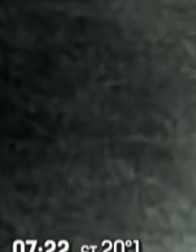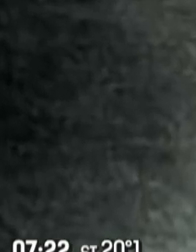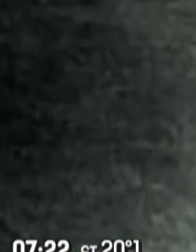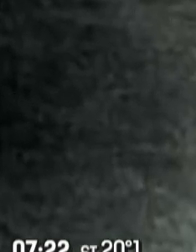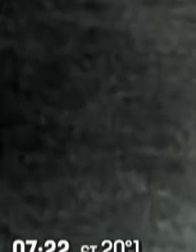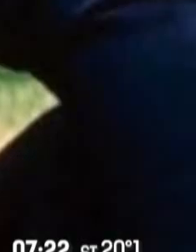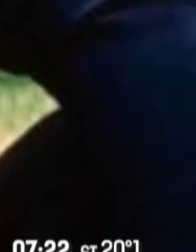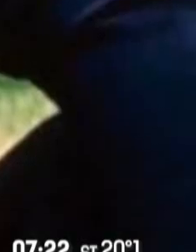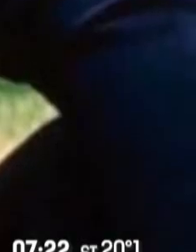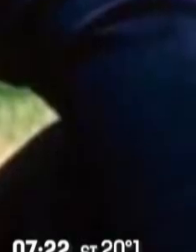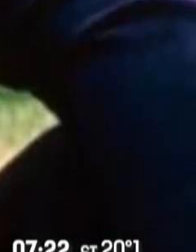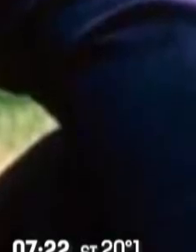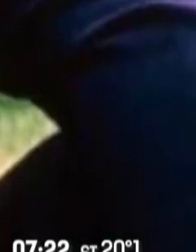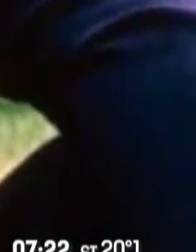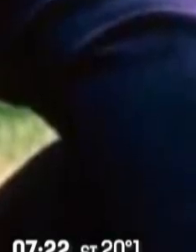bueno